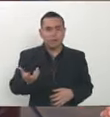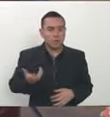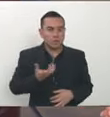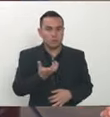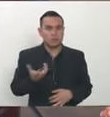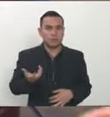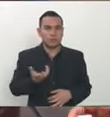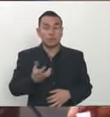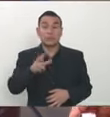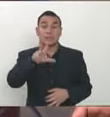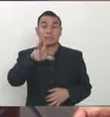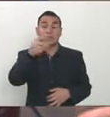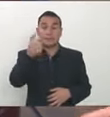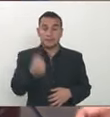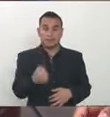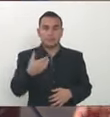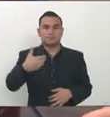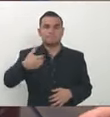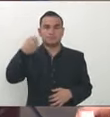emprendimientos durante 3 meses.